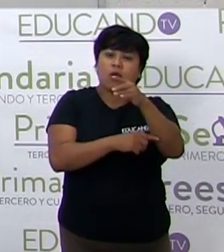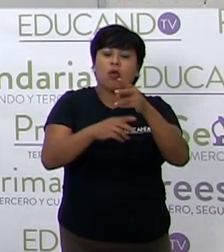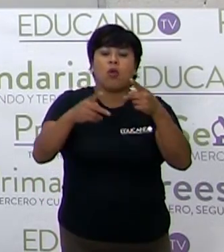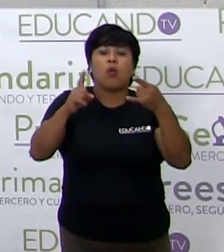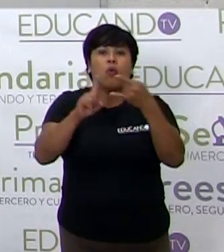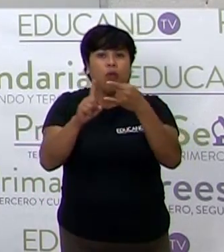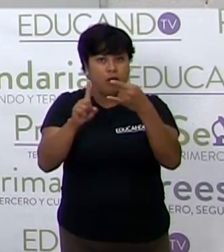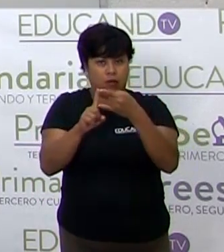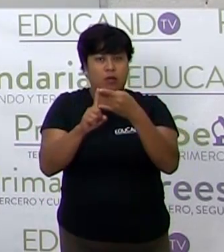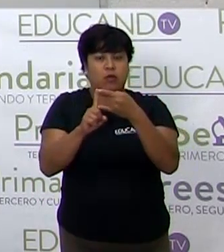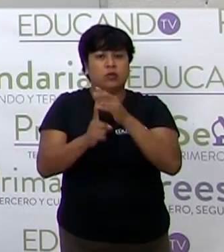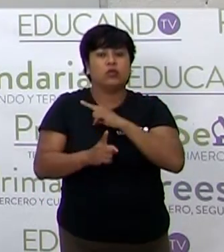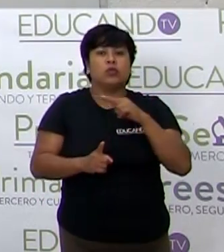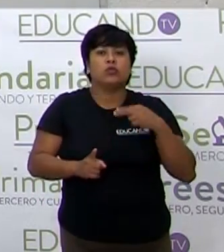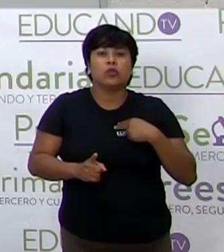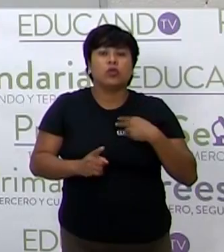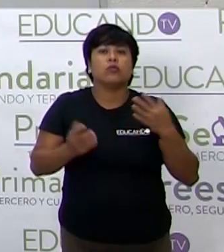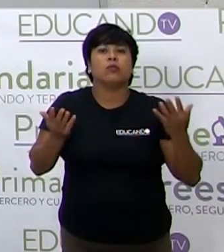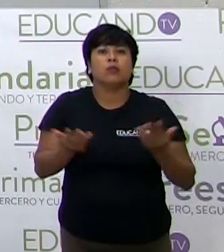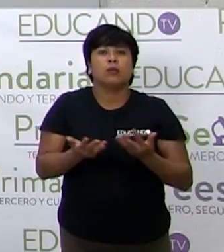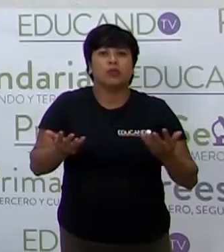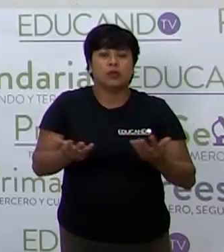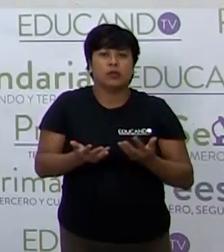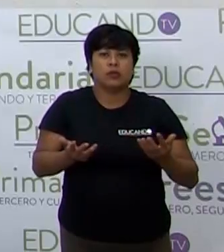Vamos ahora